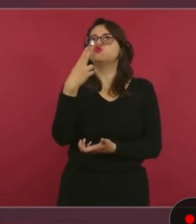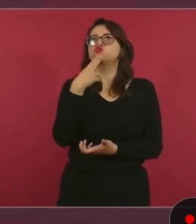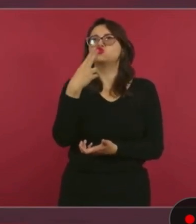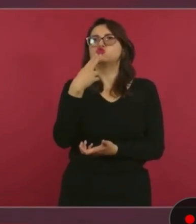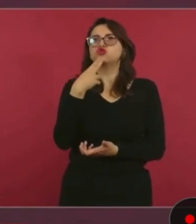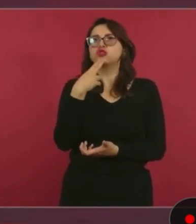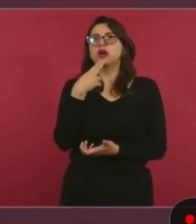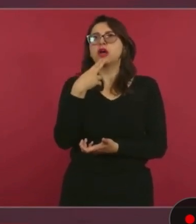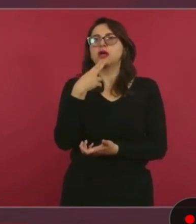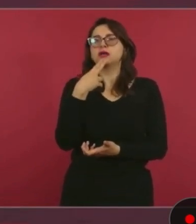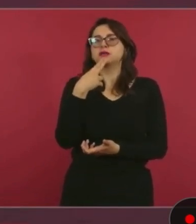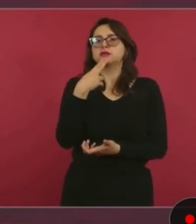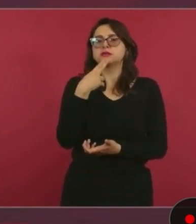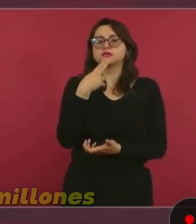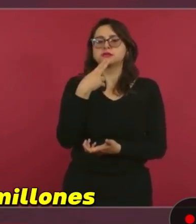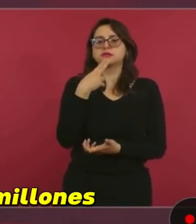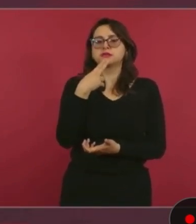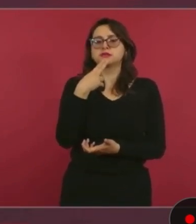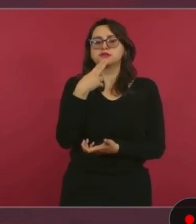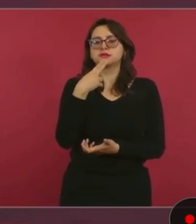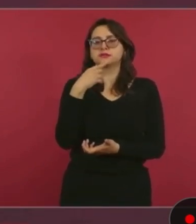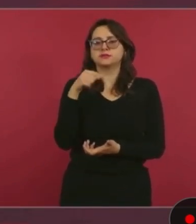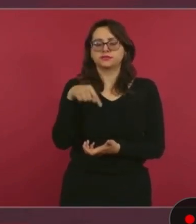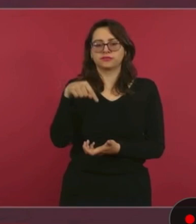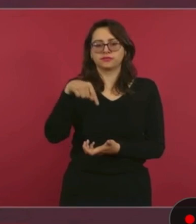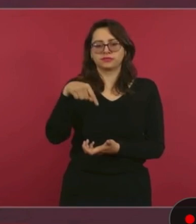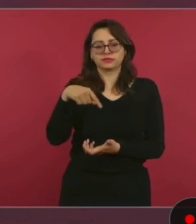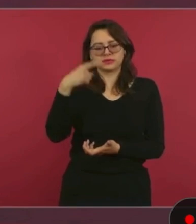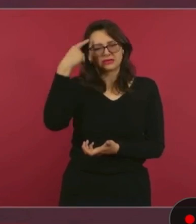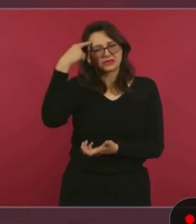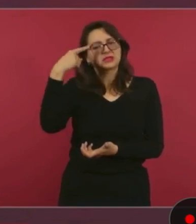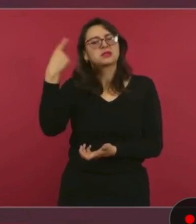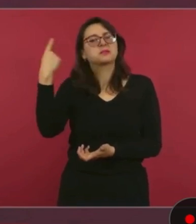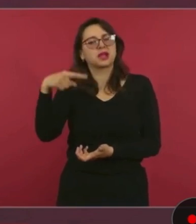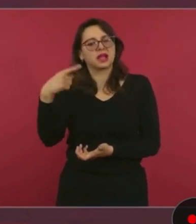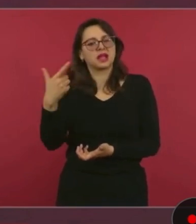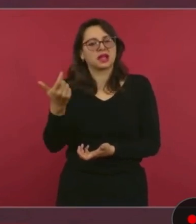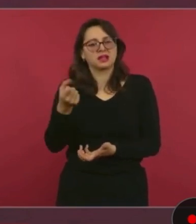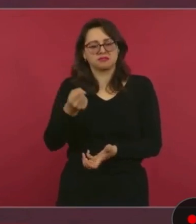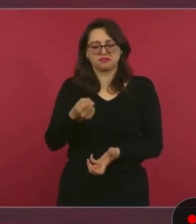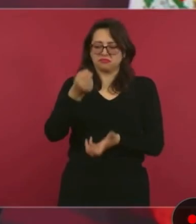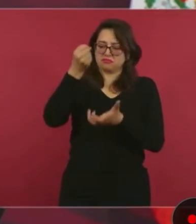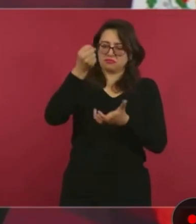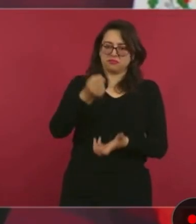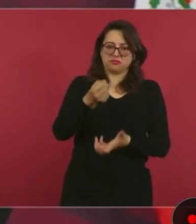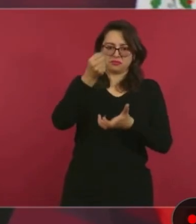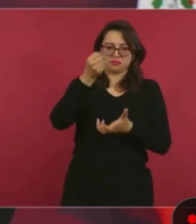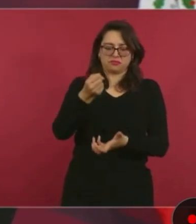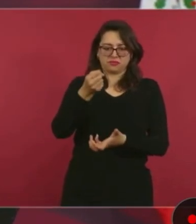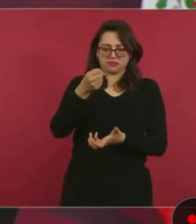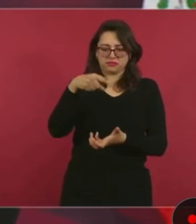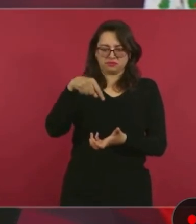autorizado en el presupuesto que esos 15,000 millones se van a dedicar a entregar